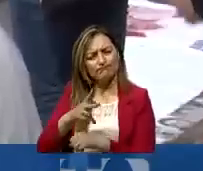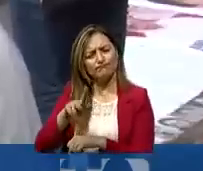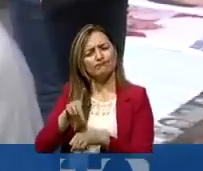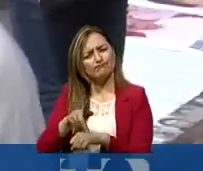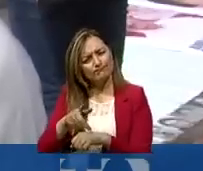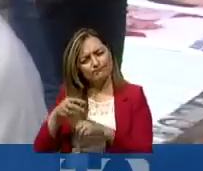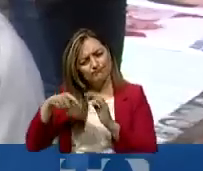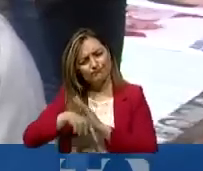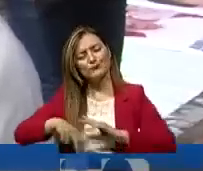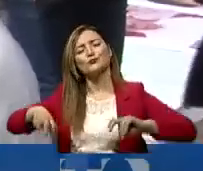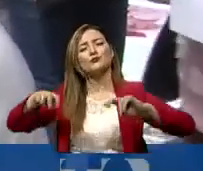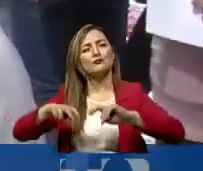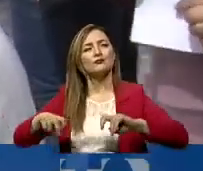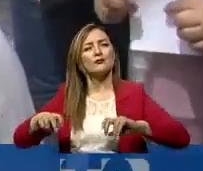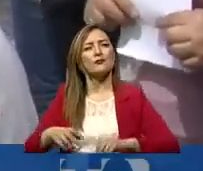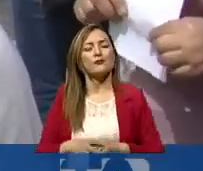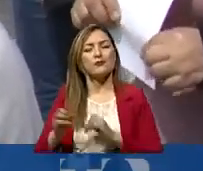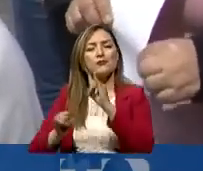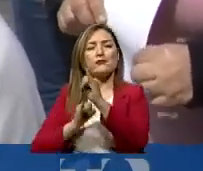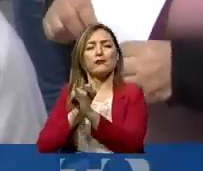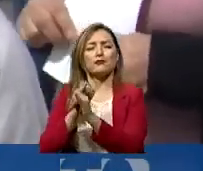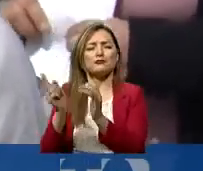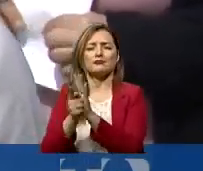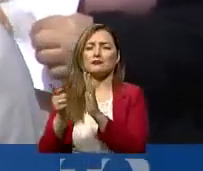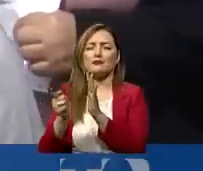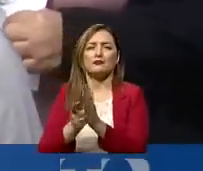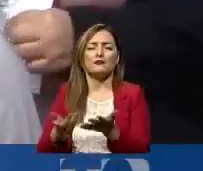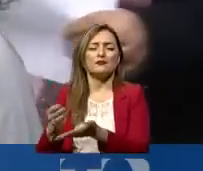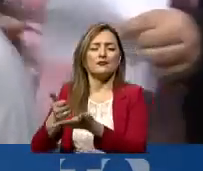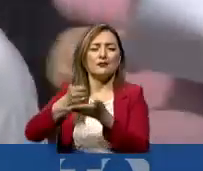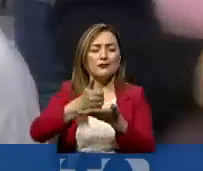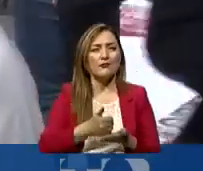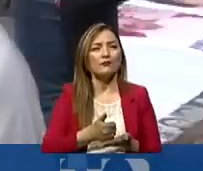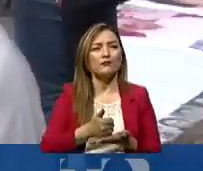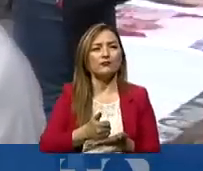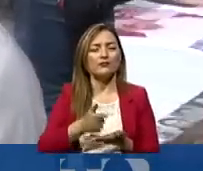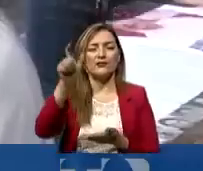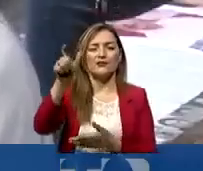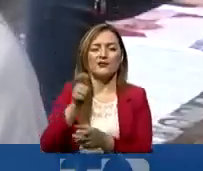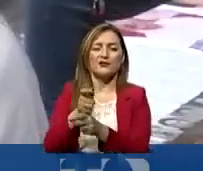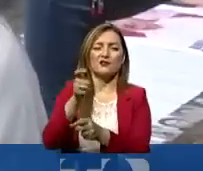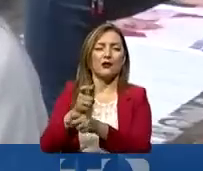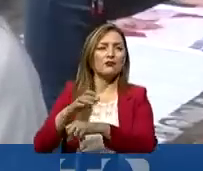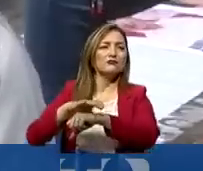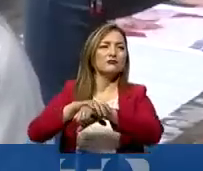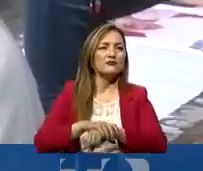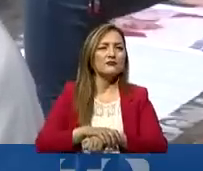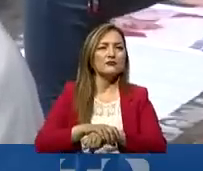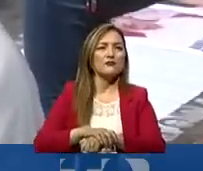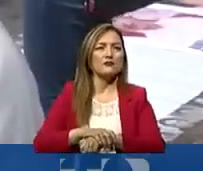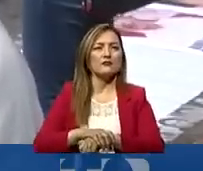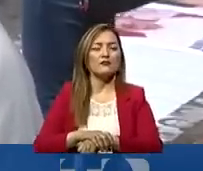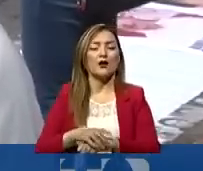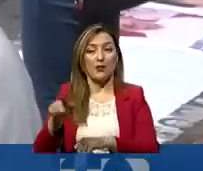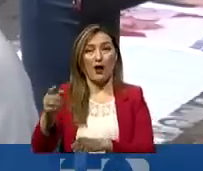se agite ya las alertas internacionales, que nos ayuden a capturar a este ciudadano, porque esa es una luz para